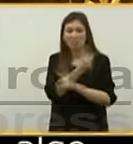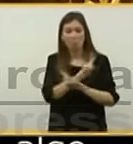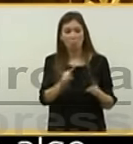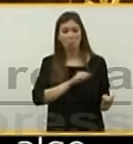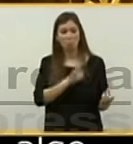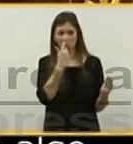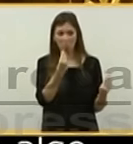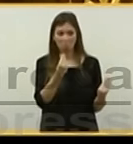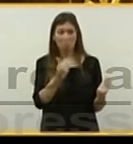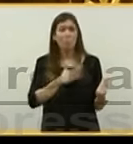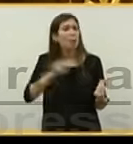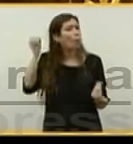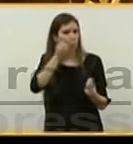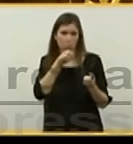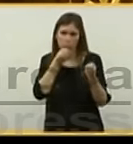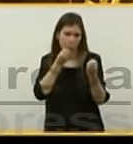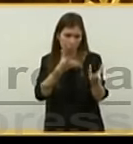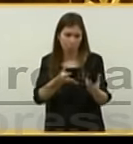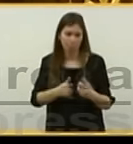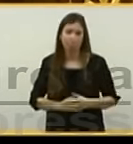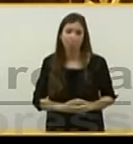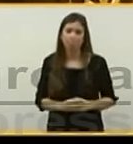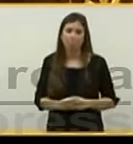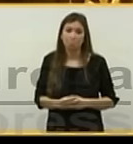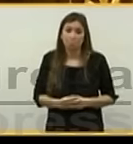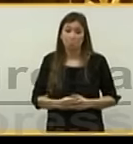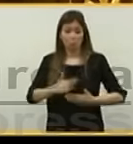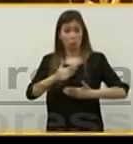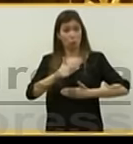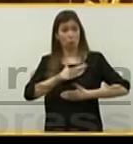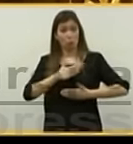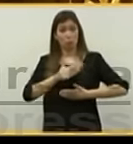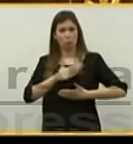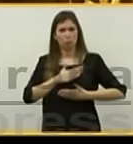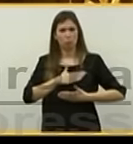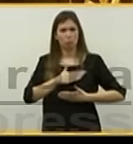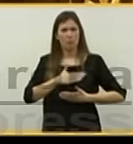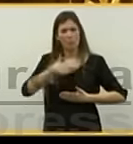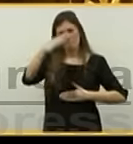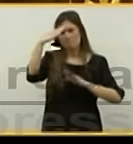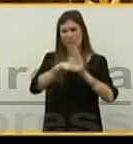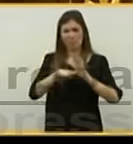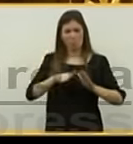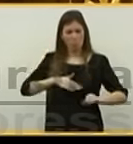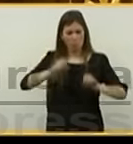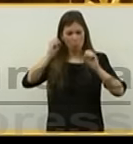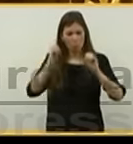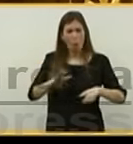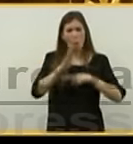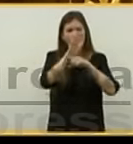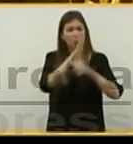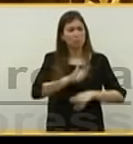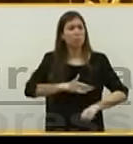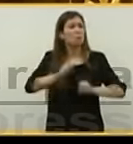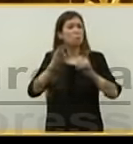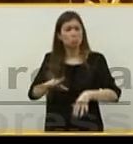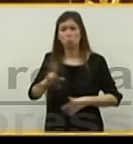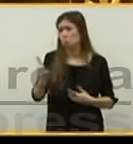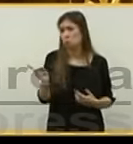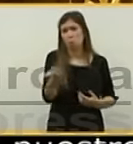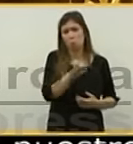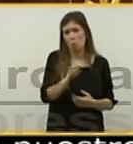encima de la mesa. Nosotros no vamos a renunciar a nuestros principios y a nuestras propuestas, y tampoco se lo